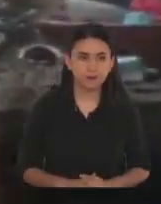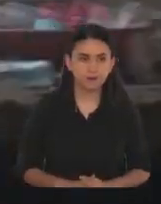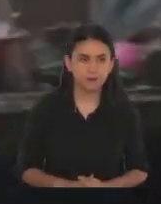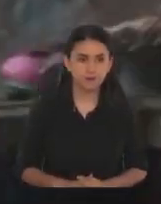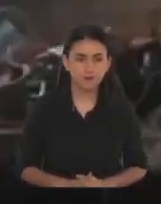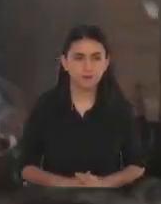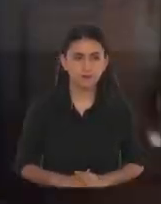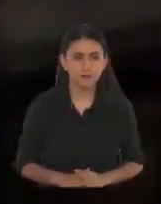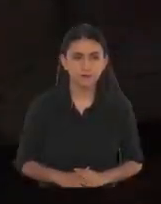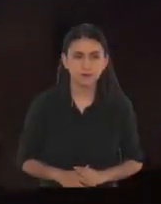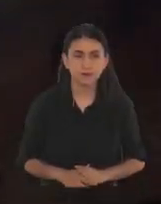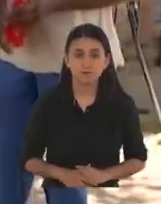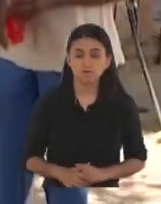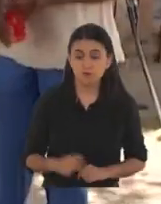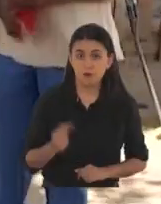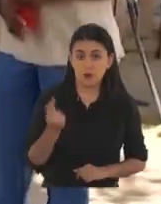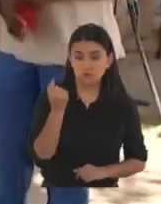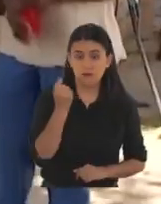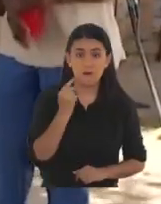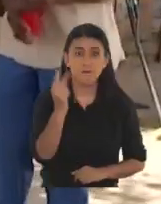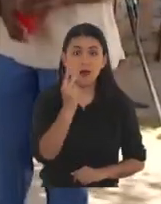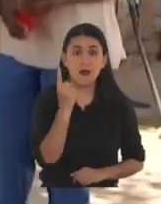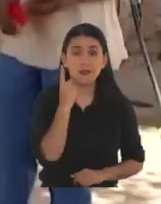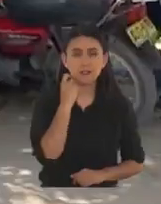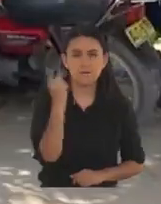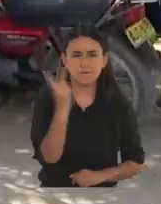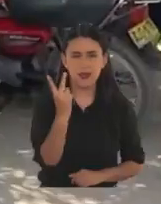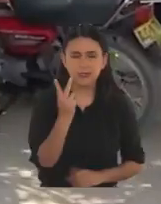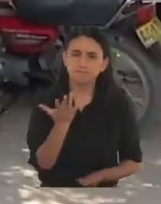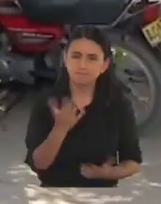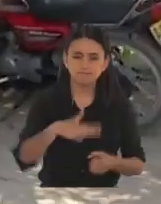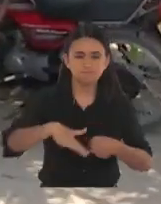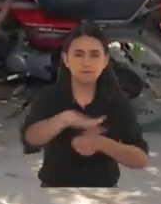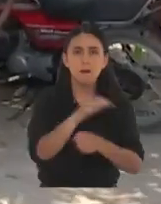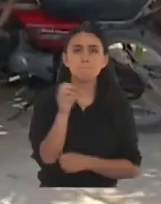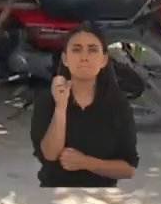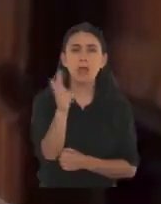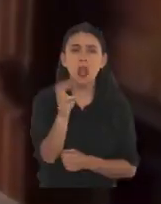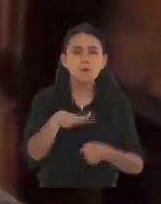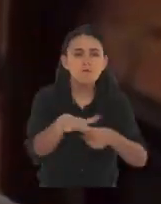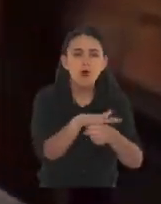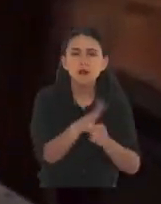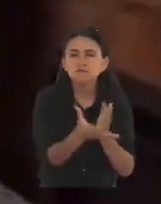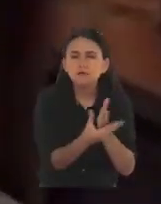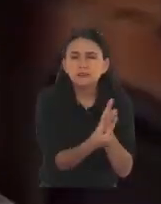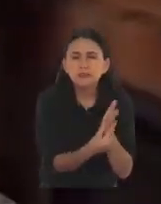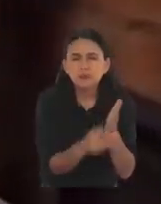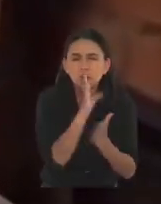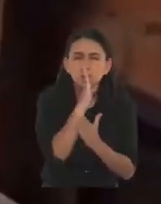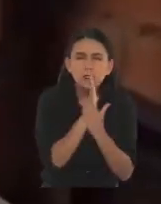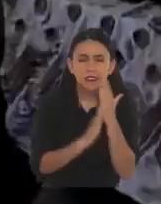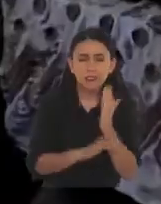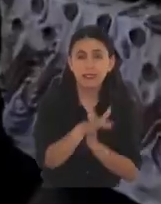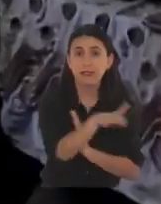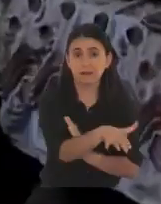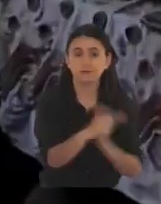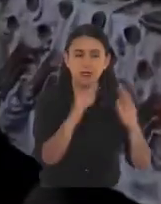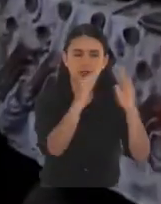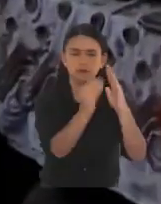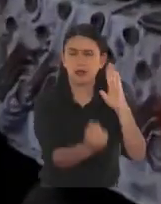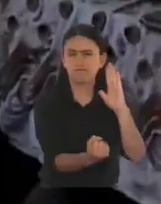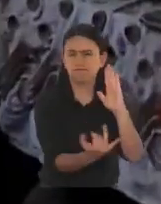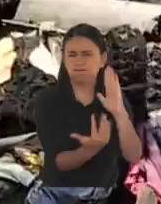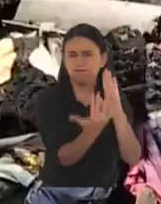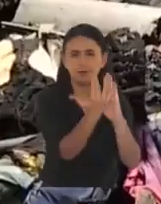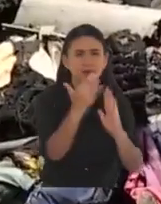La emergencia de este viernes sorprendió a uno de los barrios más humildes de Malambo. En tan solo segundos y por causas que aún no han sido